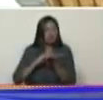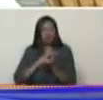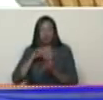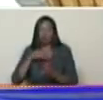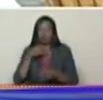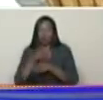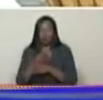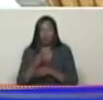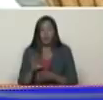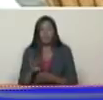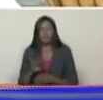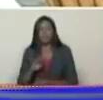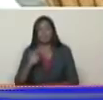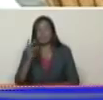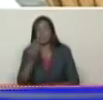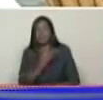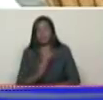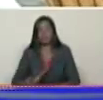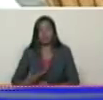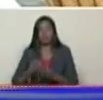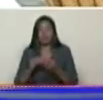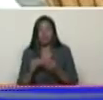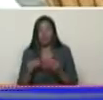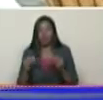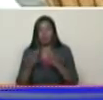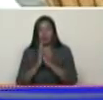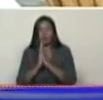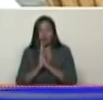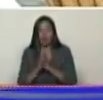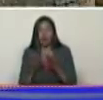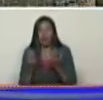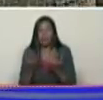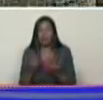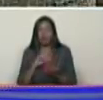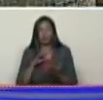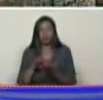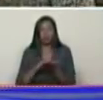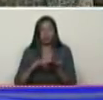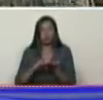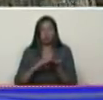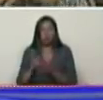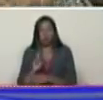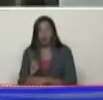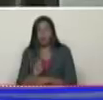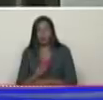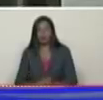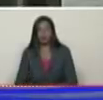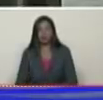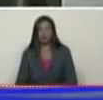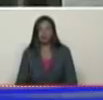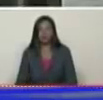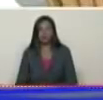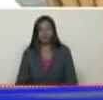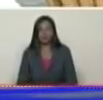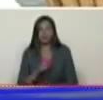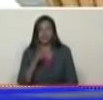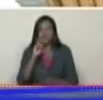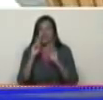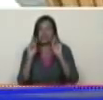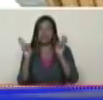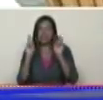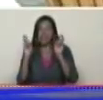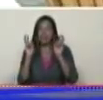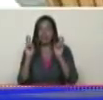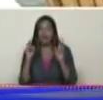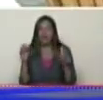mano, vicepresidenta, vicepresidente, ministro, ministra, llevemos en la mano la solución para un tema. Ah,